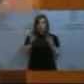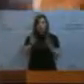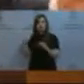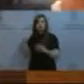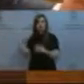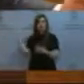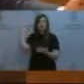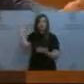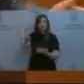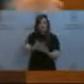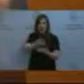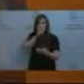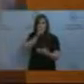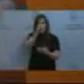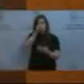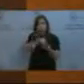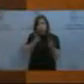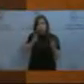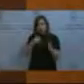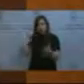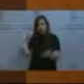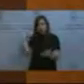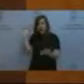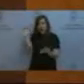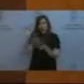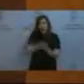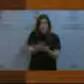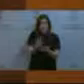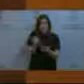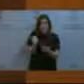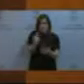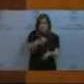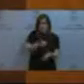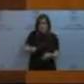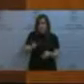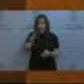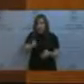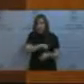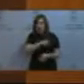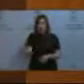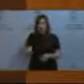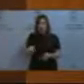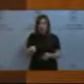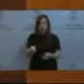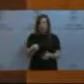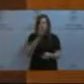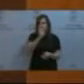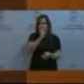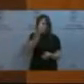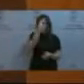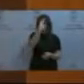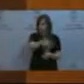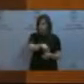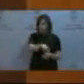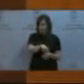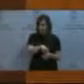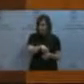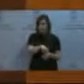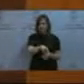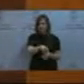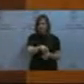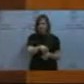desarrollando desde el año 2008 hasta hace un par de meses? ¿Sí o no? Sí, y lo sabe, señora consejera, y lo